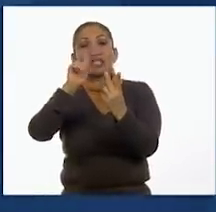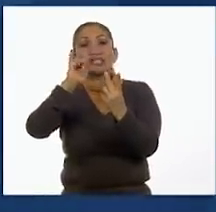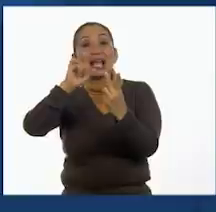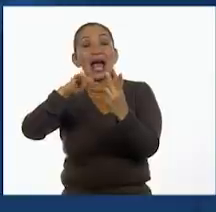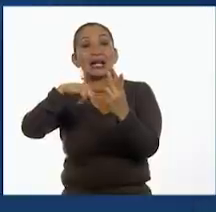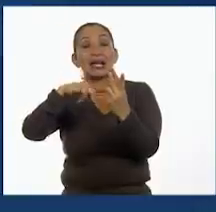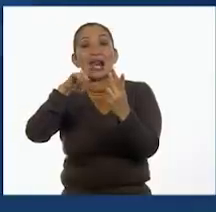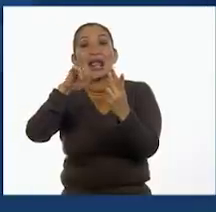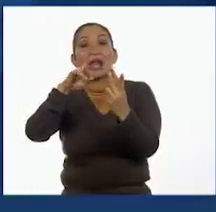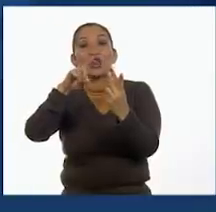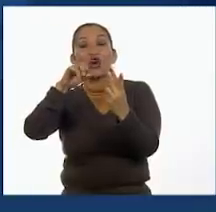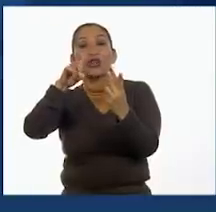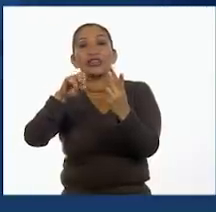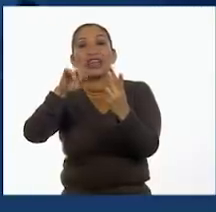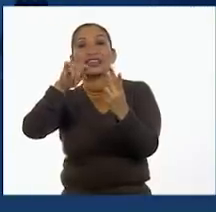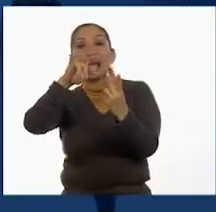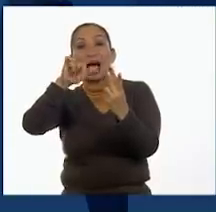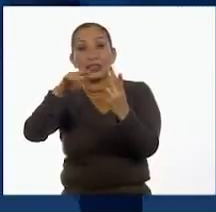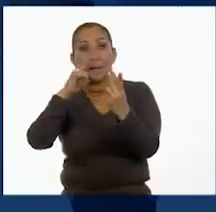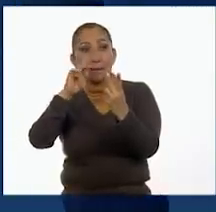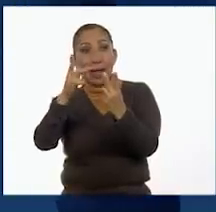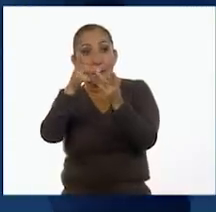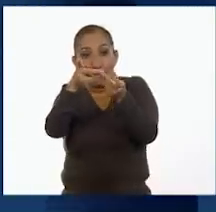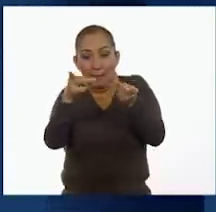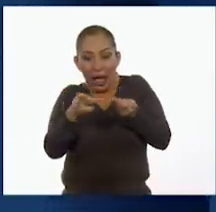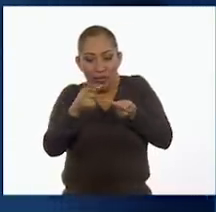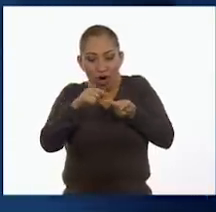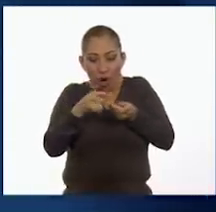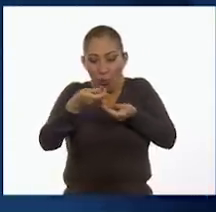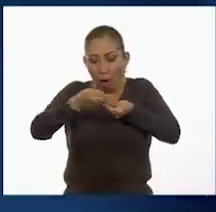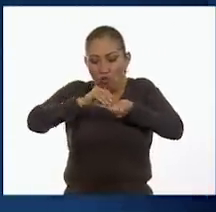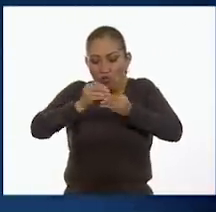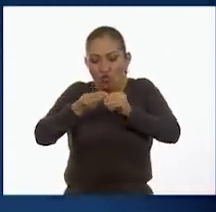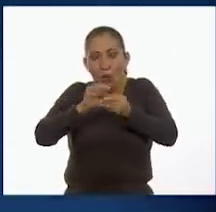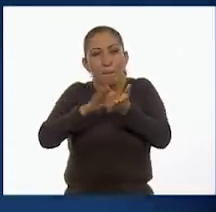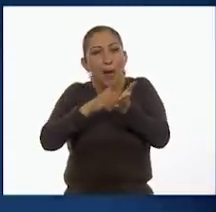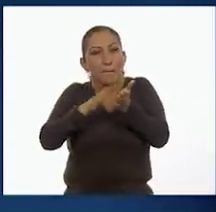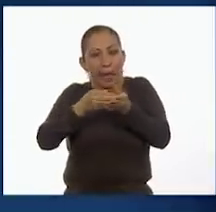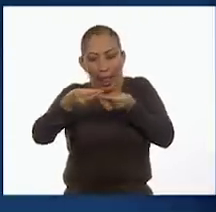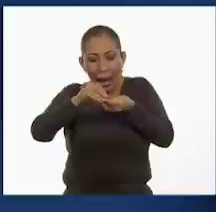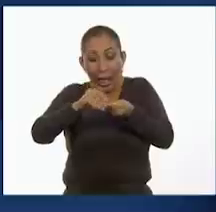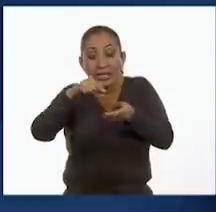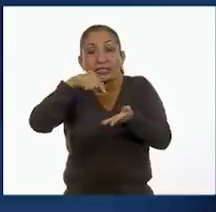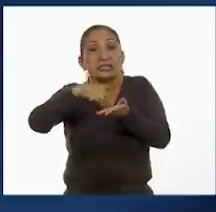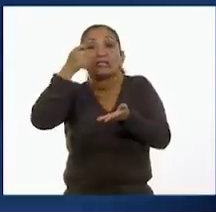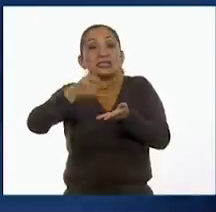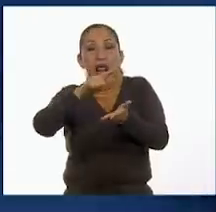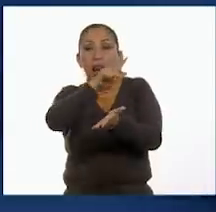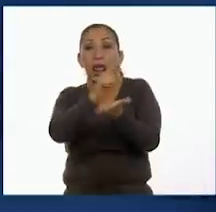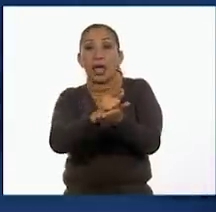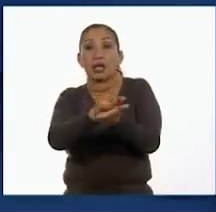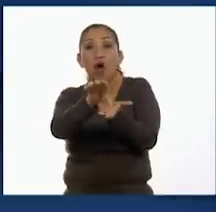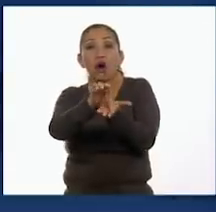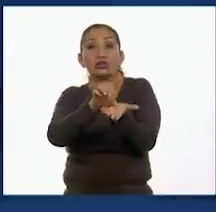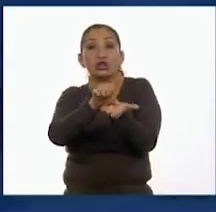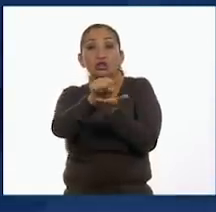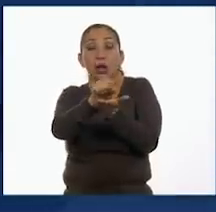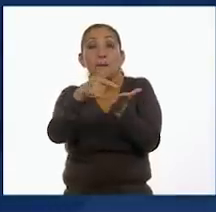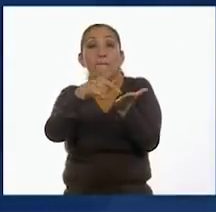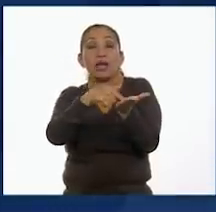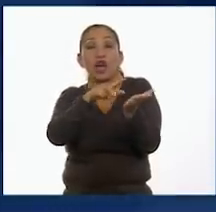que está cargando un platito con unos papeles hechos origami, y esos papeles son las leyes, es la Constitución